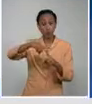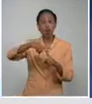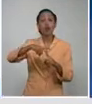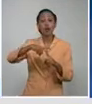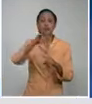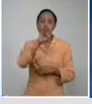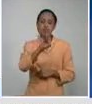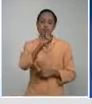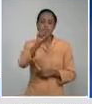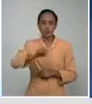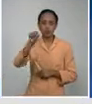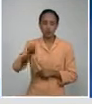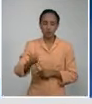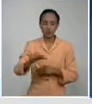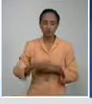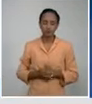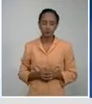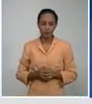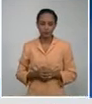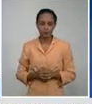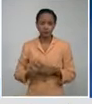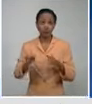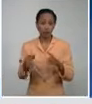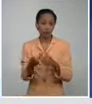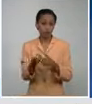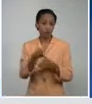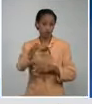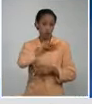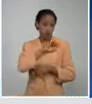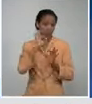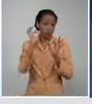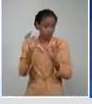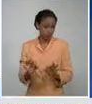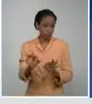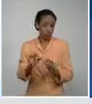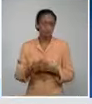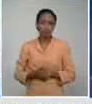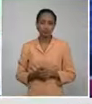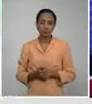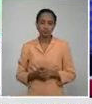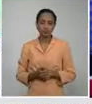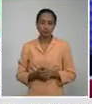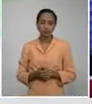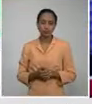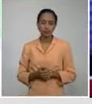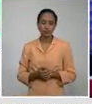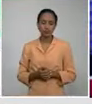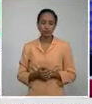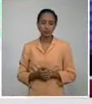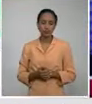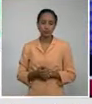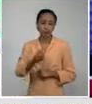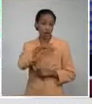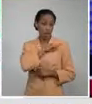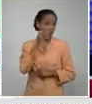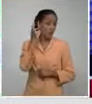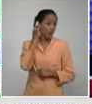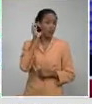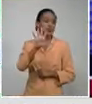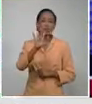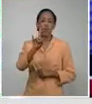7 casos diagnosticados en el día de ayer. El sexo femenino ayer con el